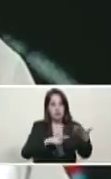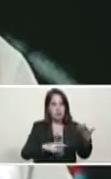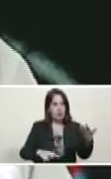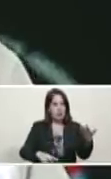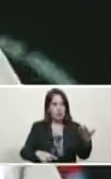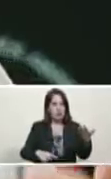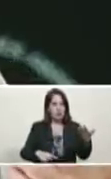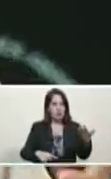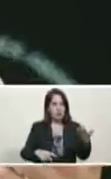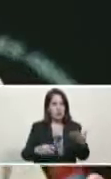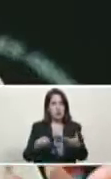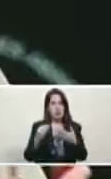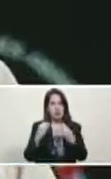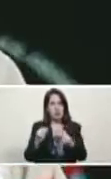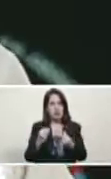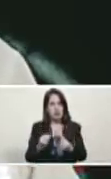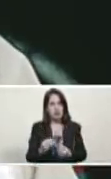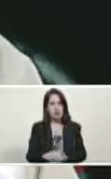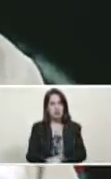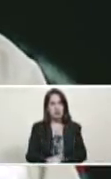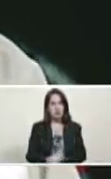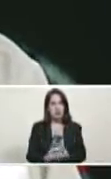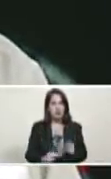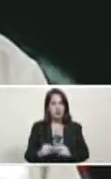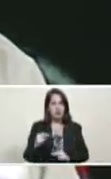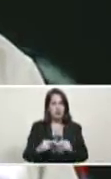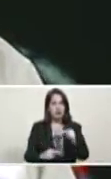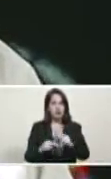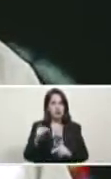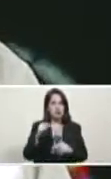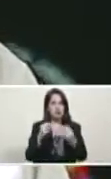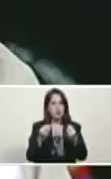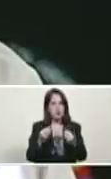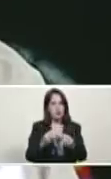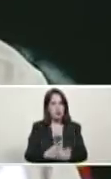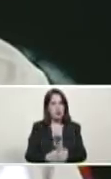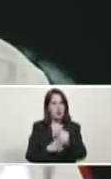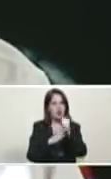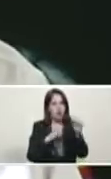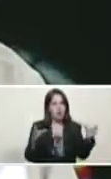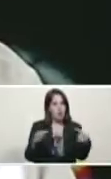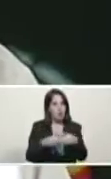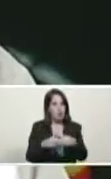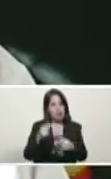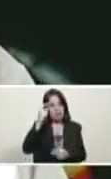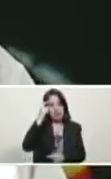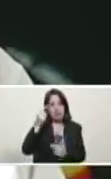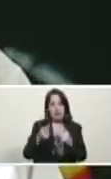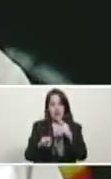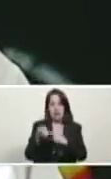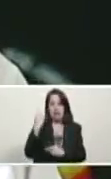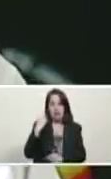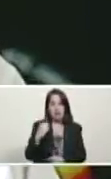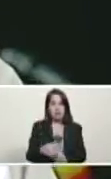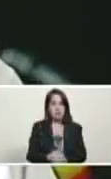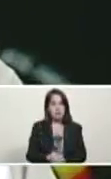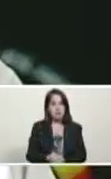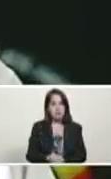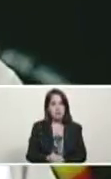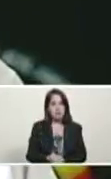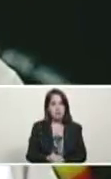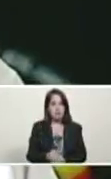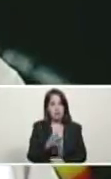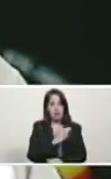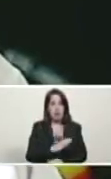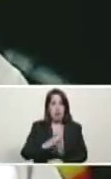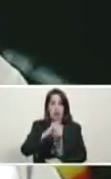que fue construido por todos los delegados en el trabajo del día de ayer y nuestra comisión